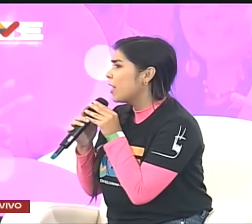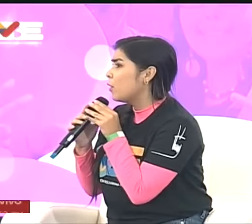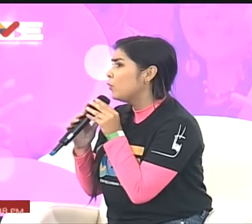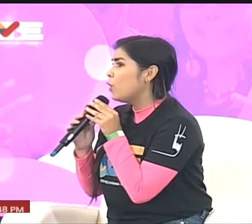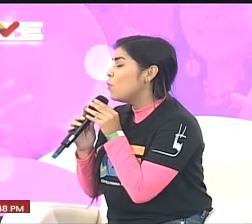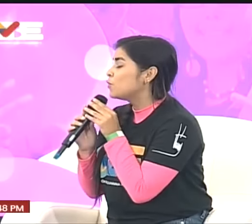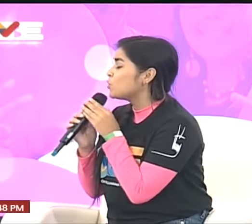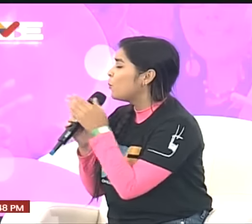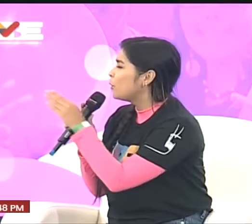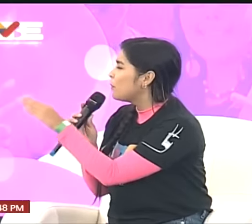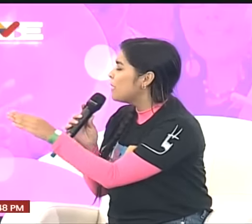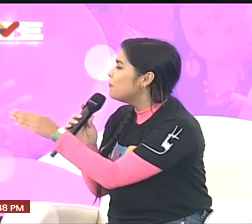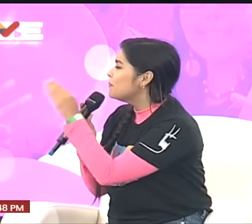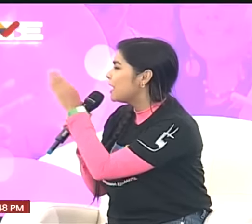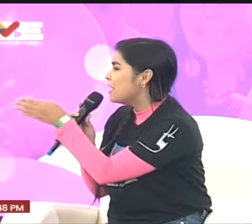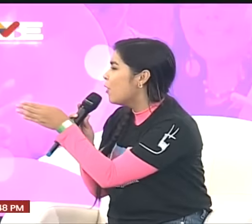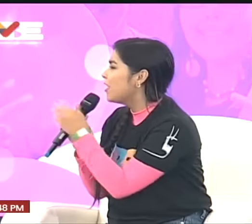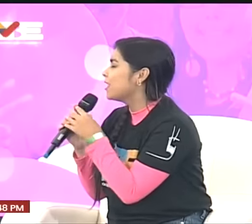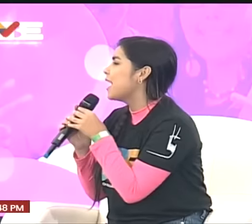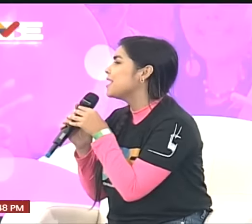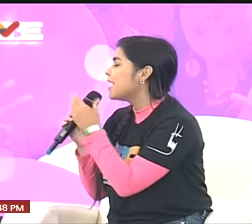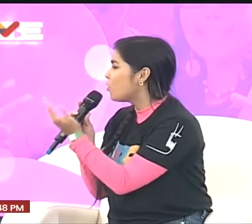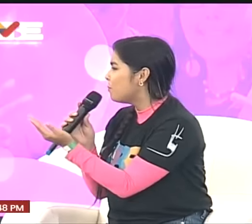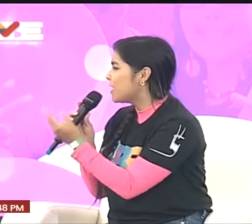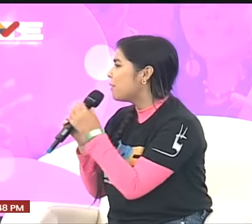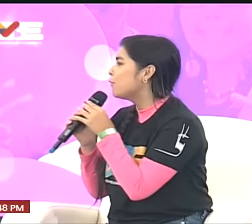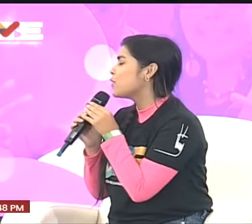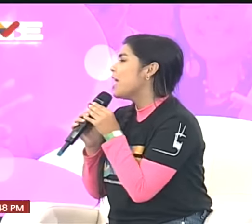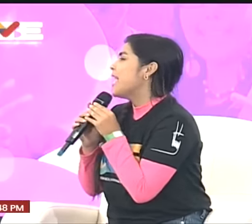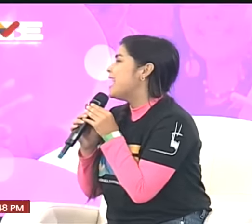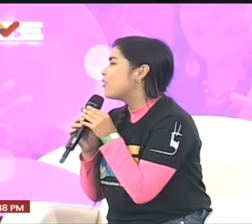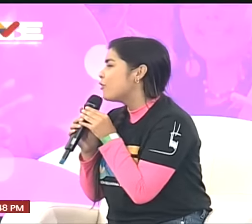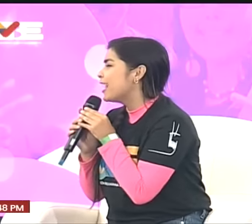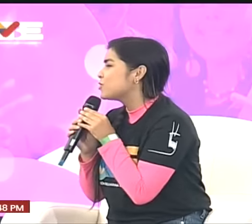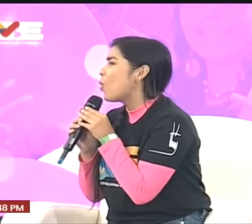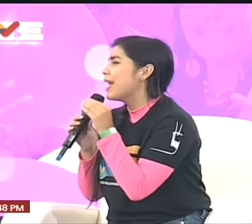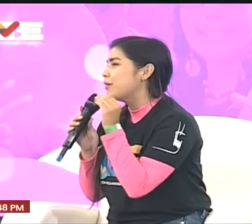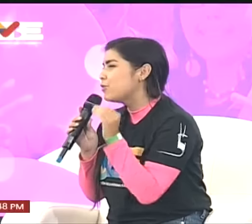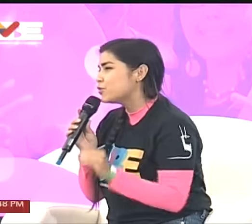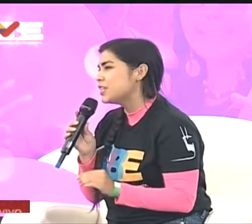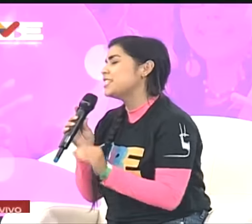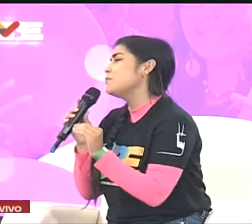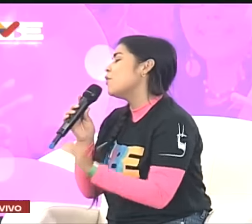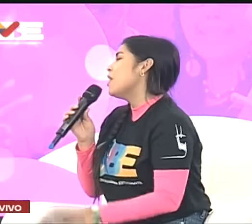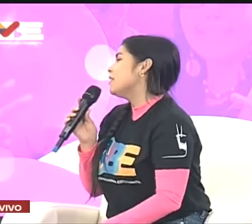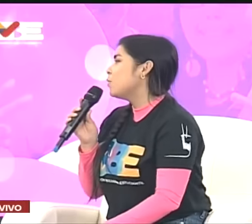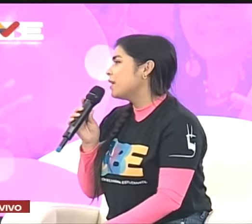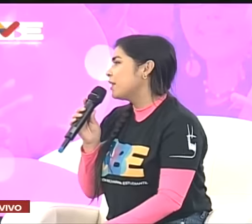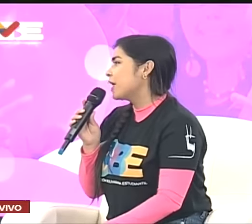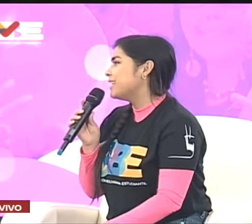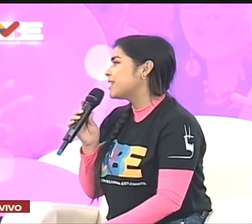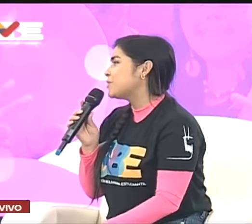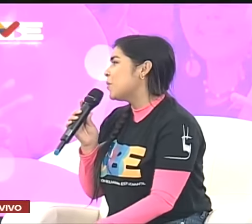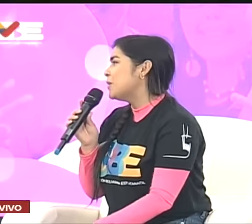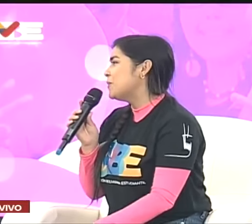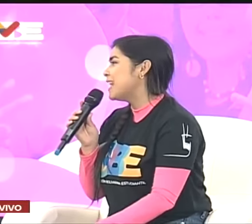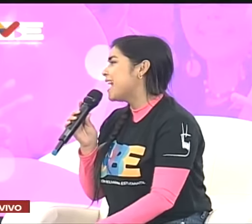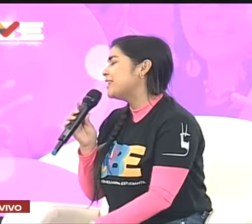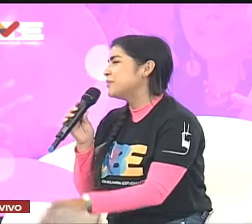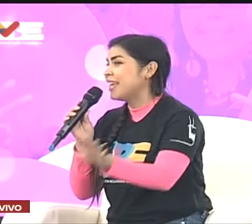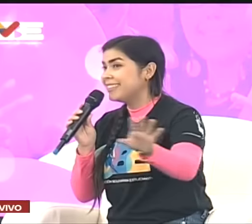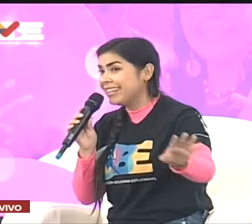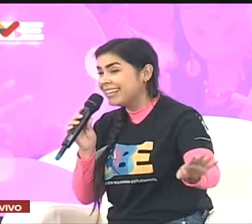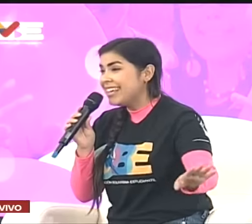conversando con cada uno de los muchachos pero también seguimos a detalle y acompañamos el congreso Hermosísimo de nuestra organización